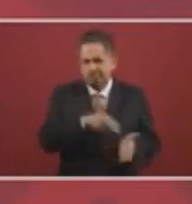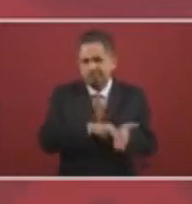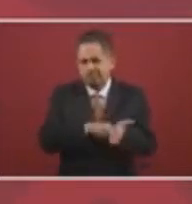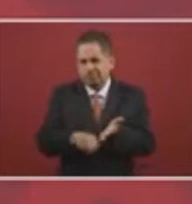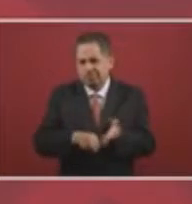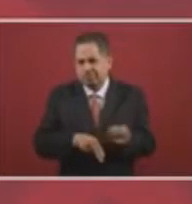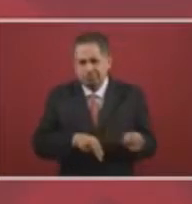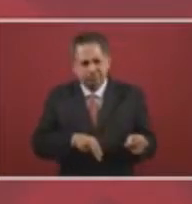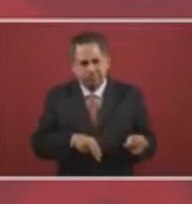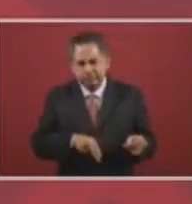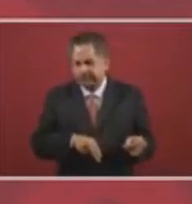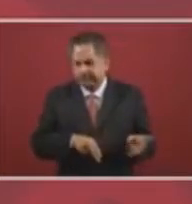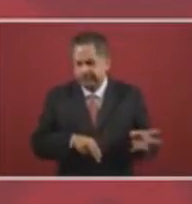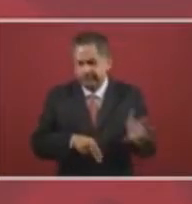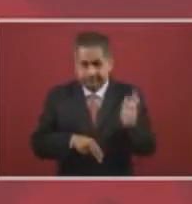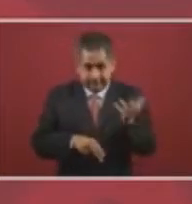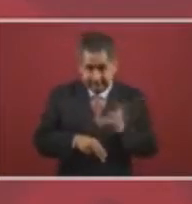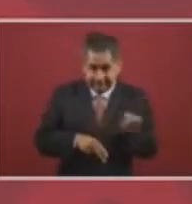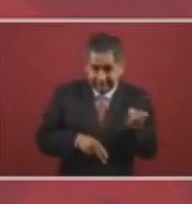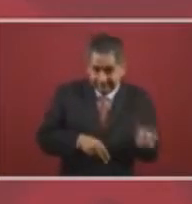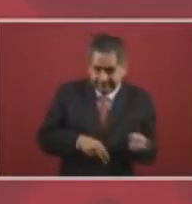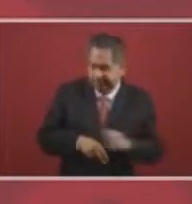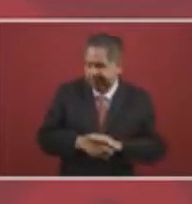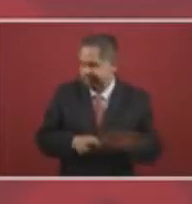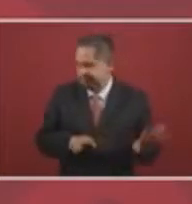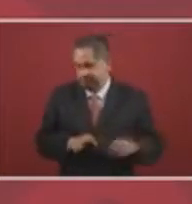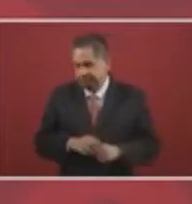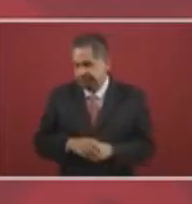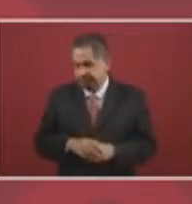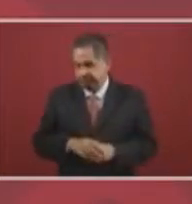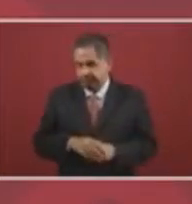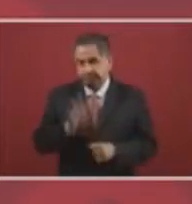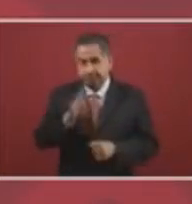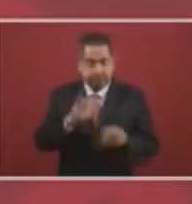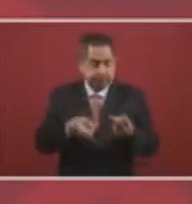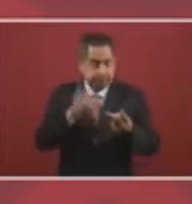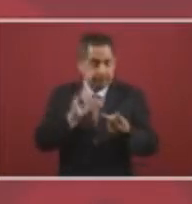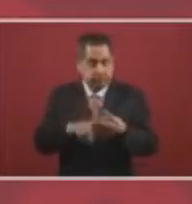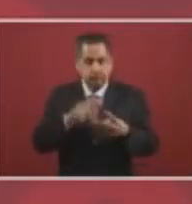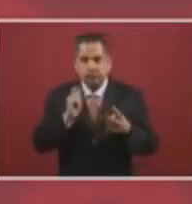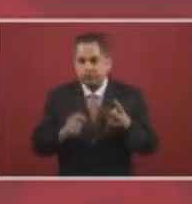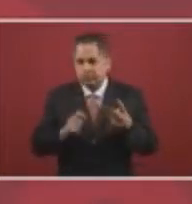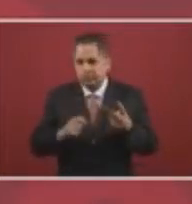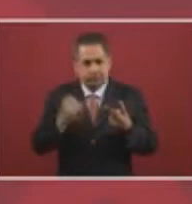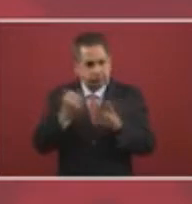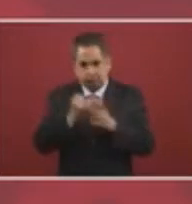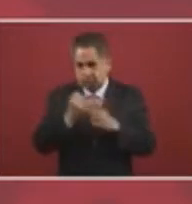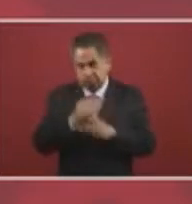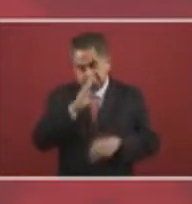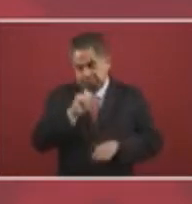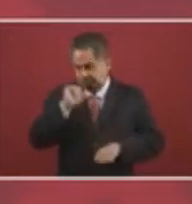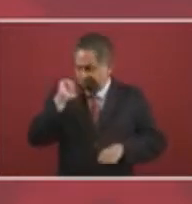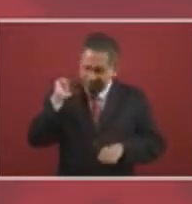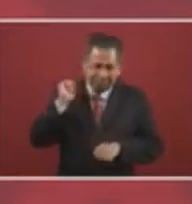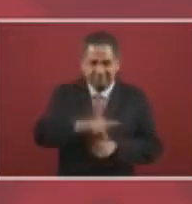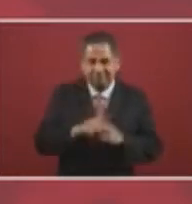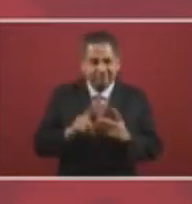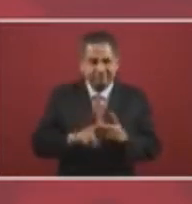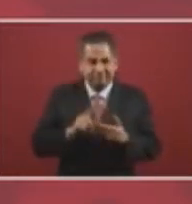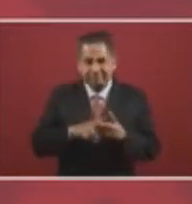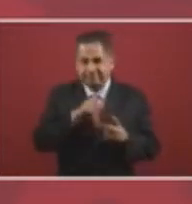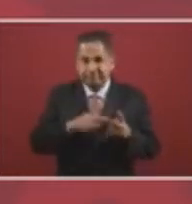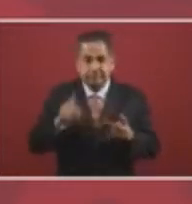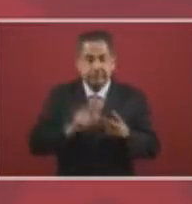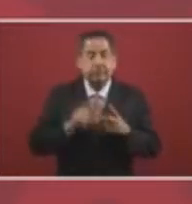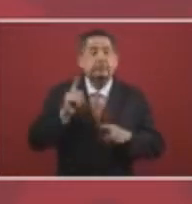el actuar de esta forma no lo otro y también esconden hable es